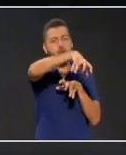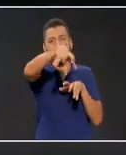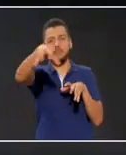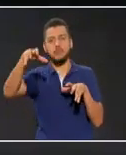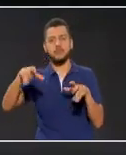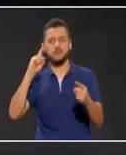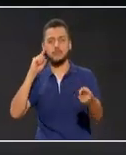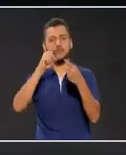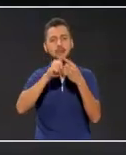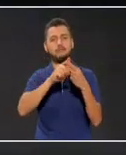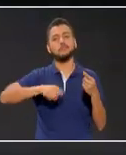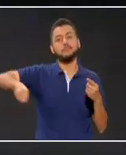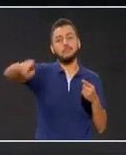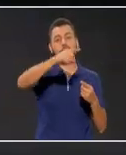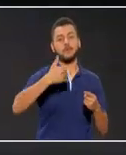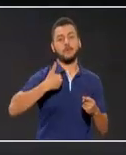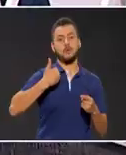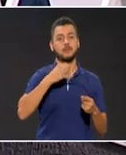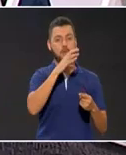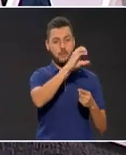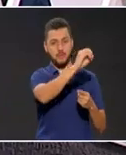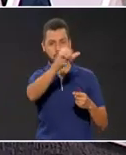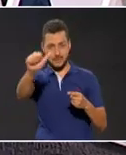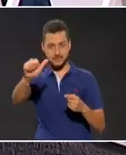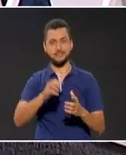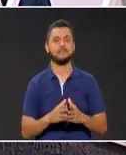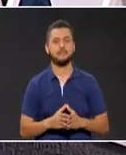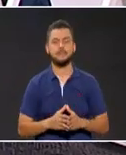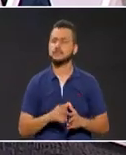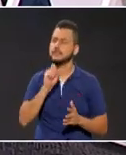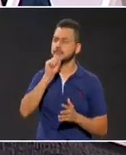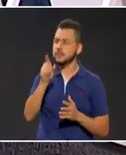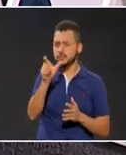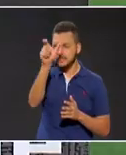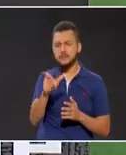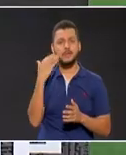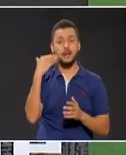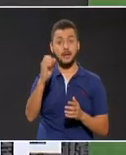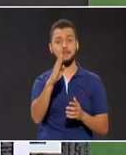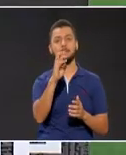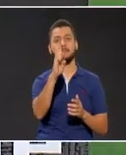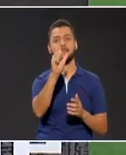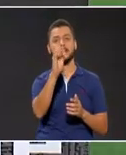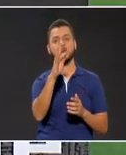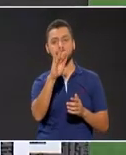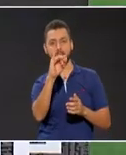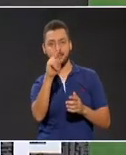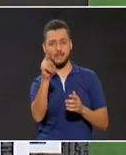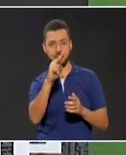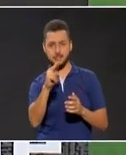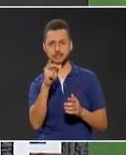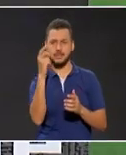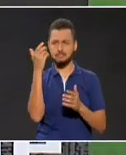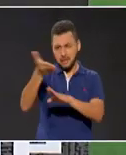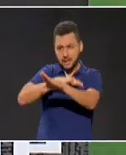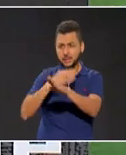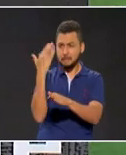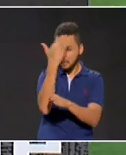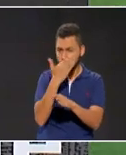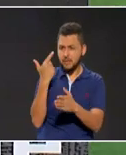los jóvenes. ¿Ya han hecho ustedes pruebas, piloto con este tema de 24/7, mirar que esa cobertura sí